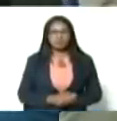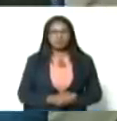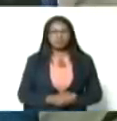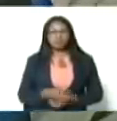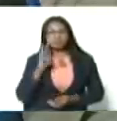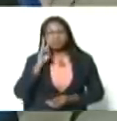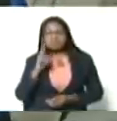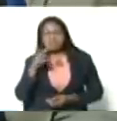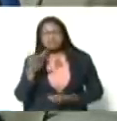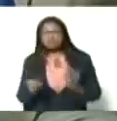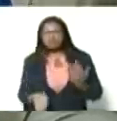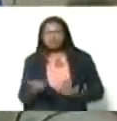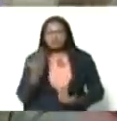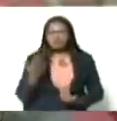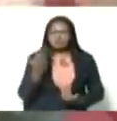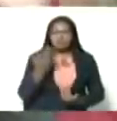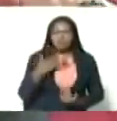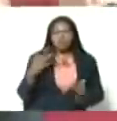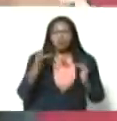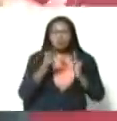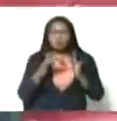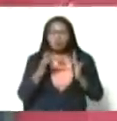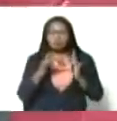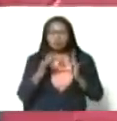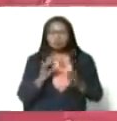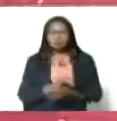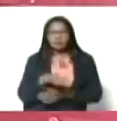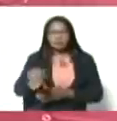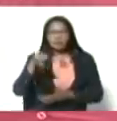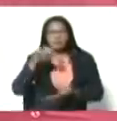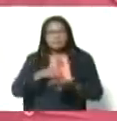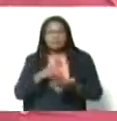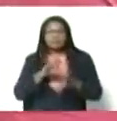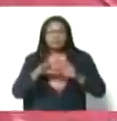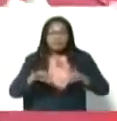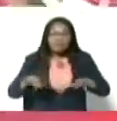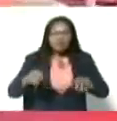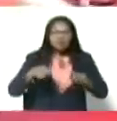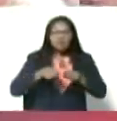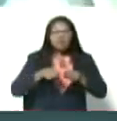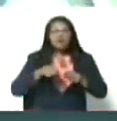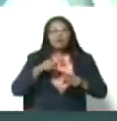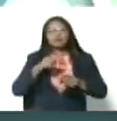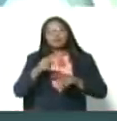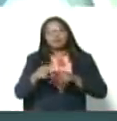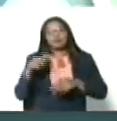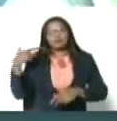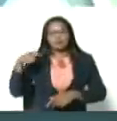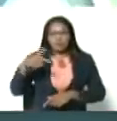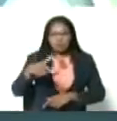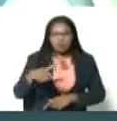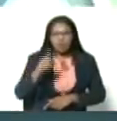muy importante. Vamos a hacer un primer pase al Estado Miranda. El secretario de Transporte, Francisco Garcés,